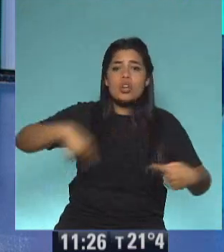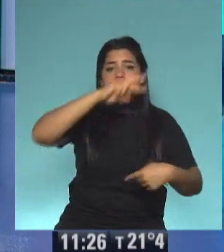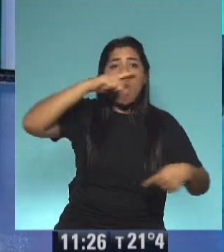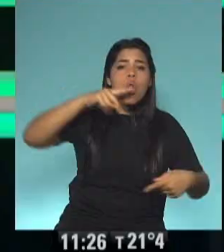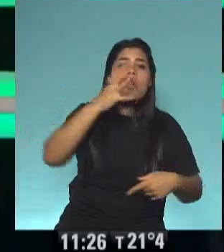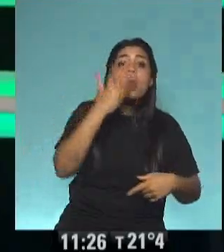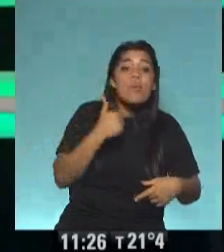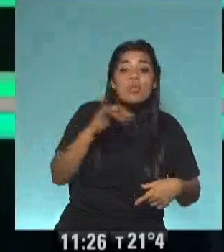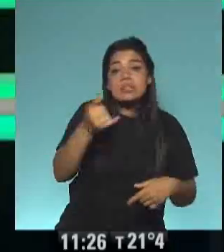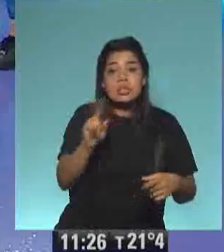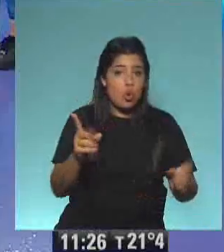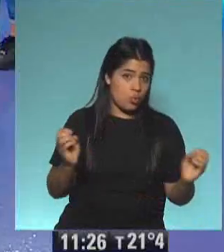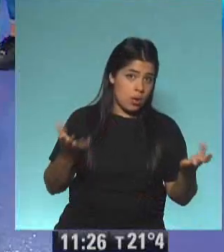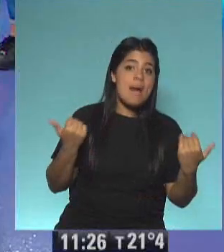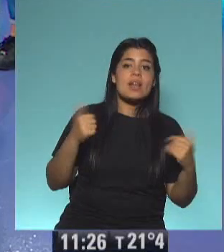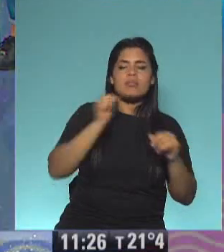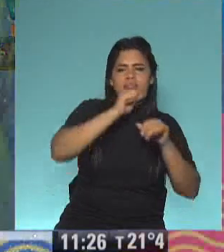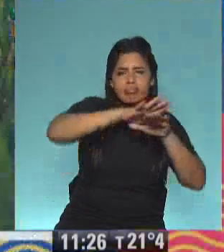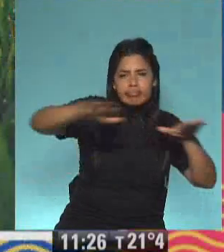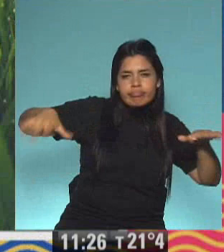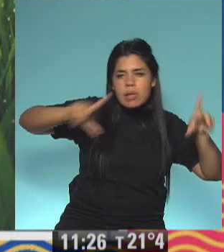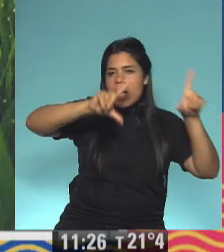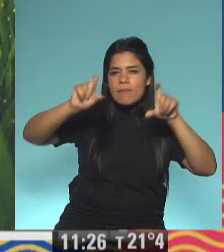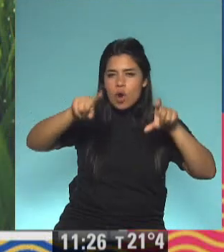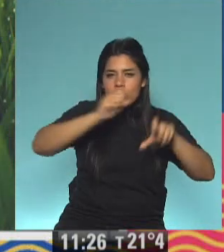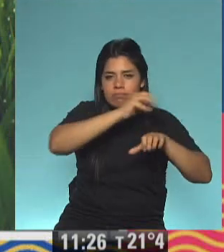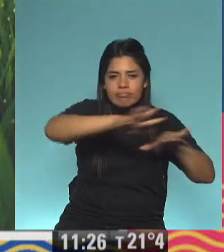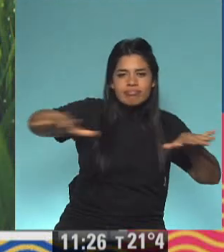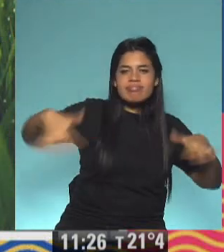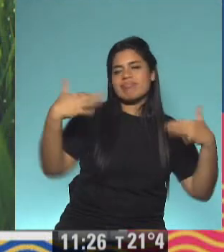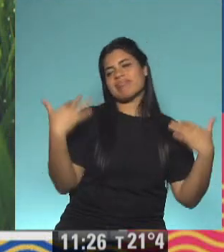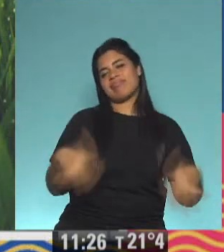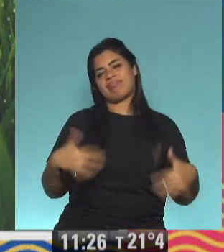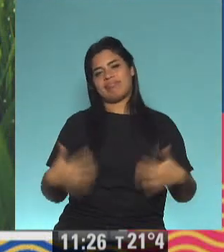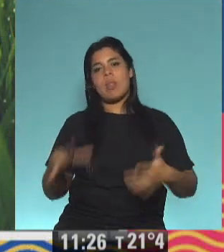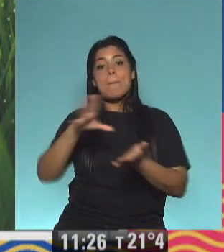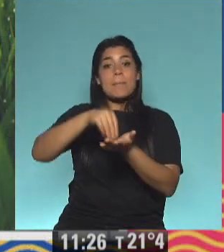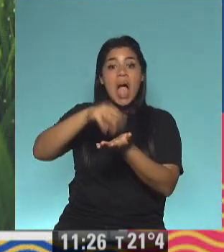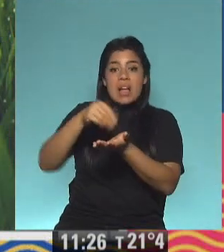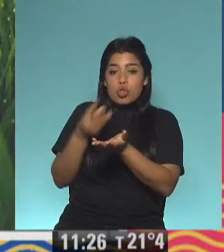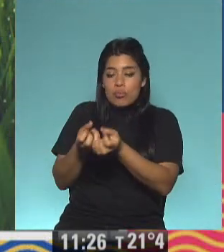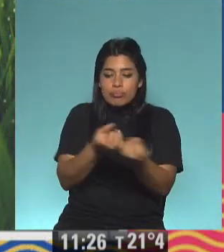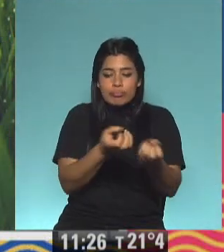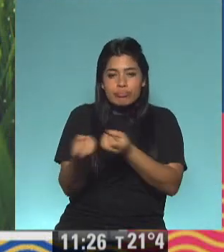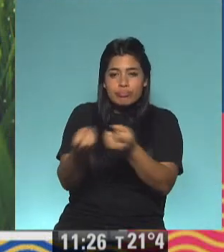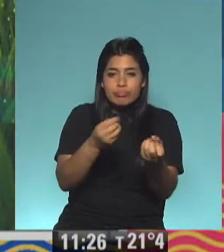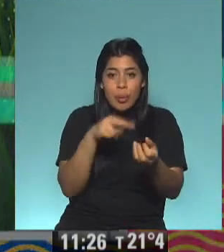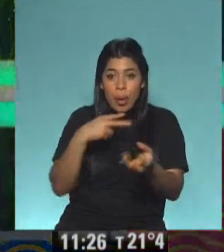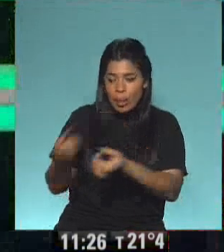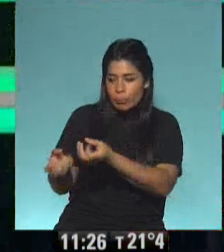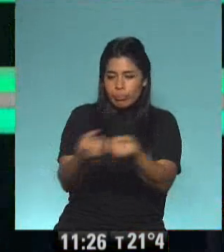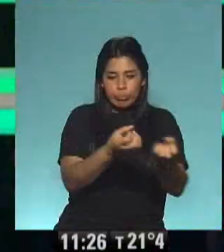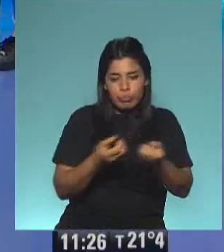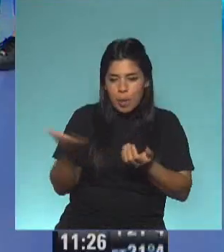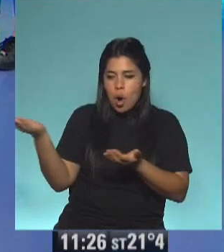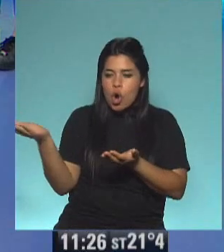Instagram. Exactamente. Aquí estamos viendo una imagen de un campo, por ejemplo. Ay, el olor. Bueno, dijimos, a pasto recién recién cortado. Oh. ¿Te gusta, Emilia, el olor a pasto